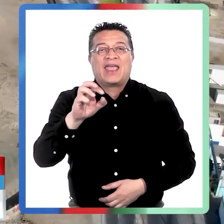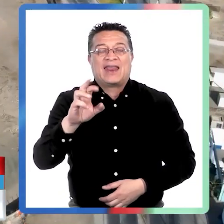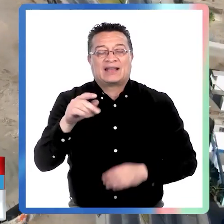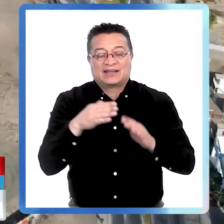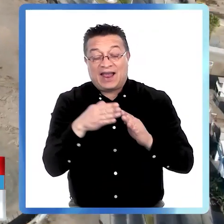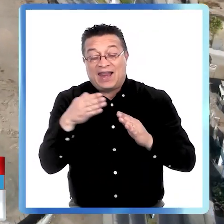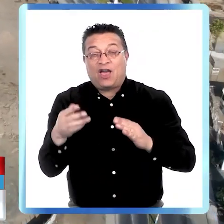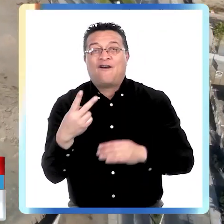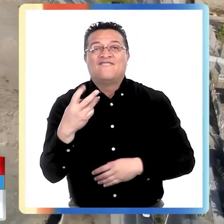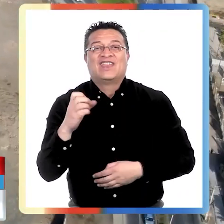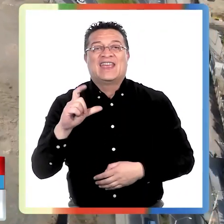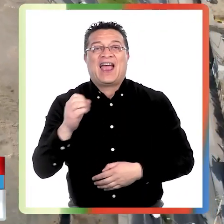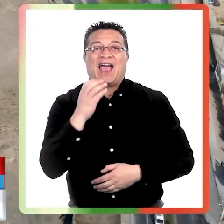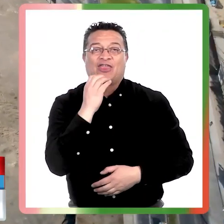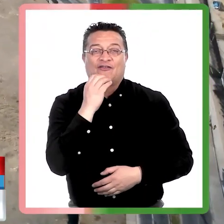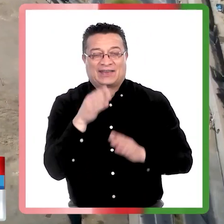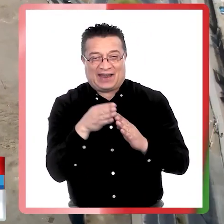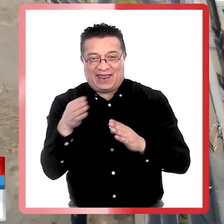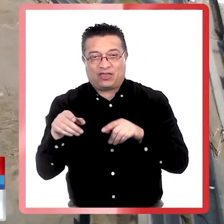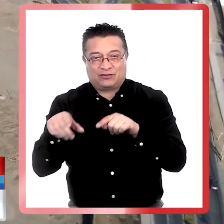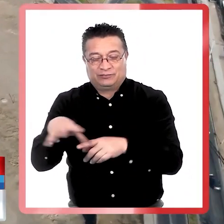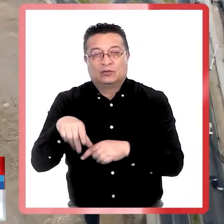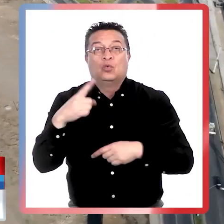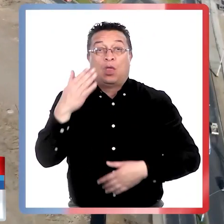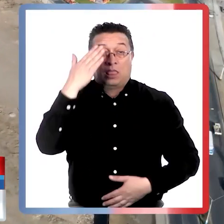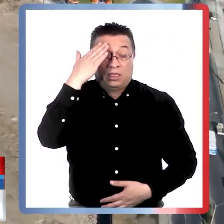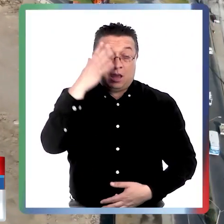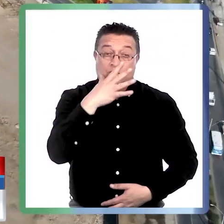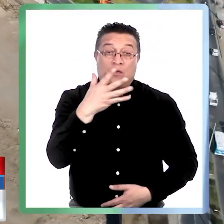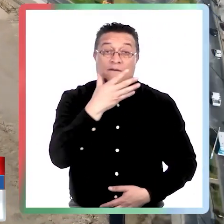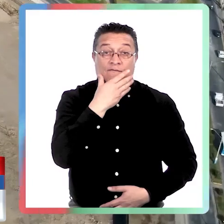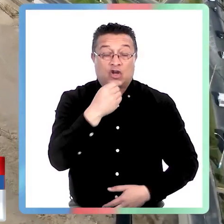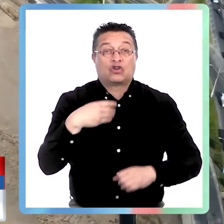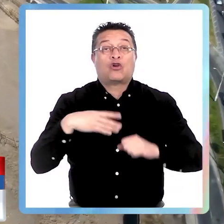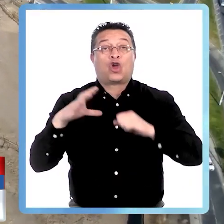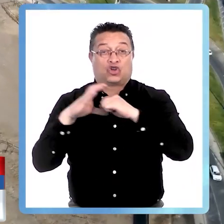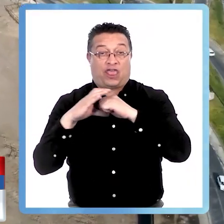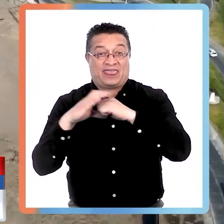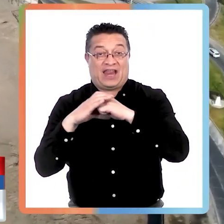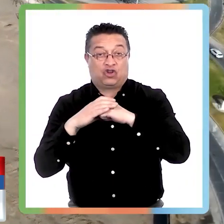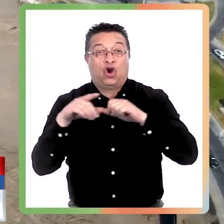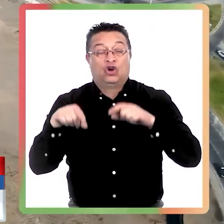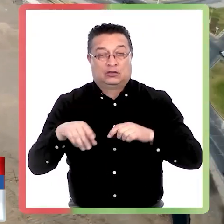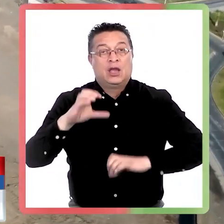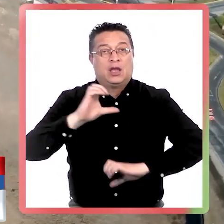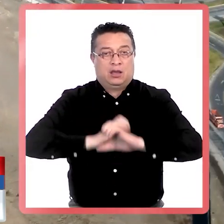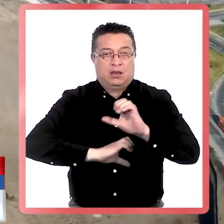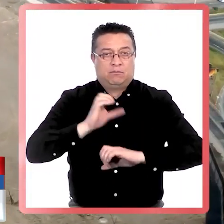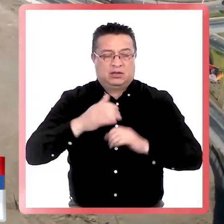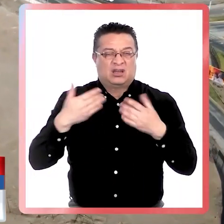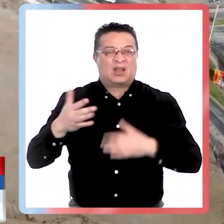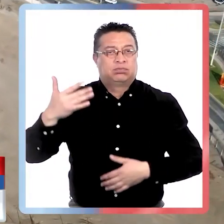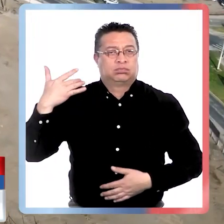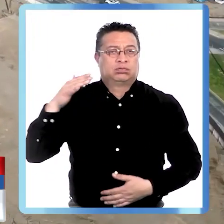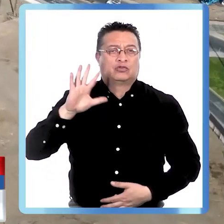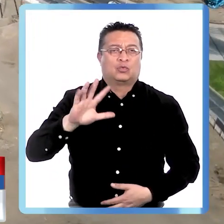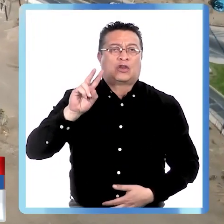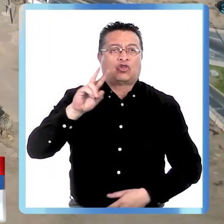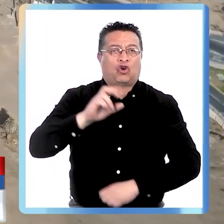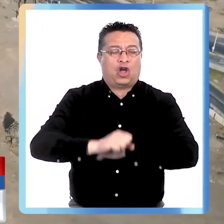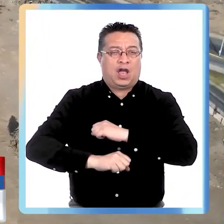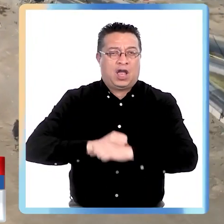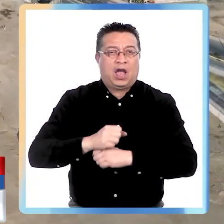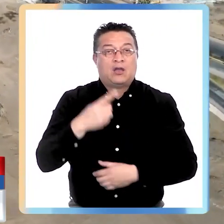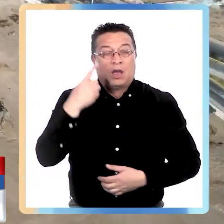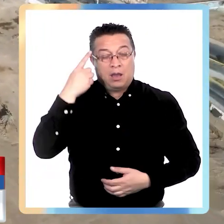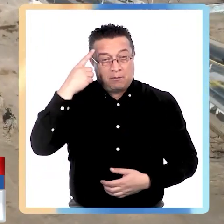un costado de la Vega de Antofagasta. Bueno, es un día muy hermoso para Codelco. Codelco es una empresa que existe hace 52